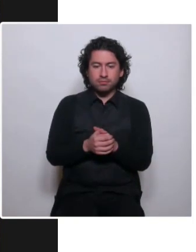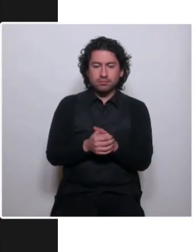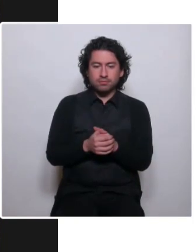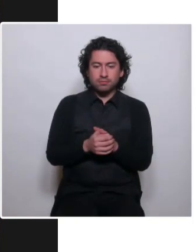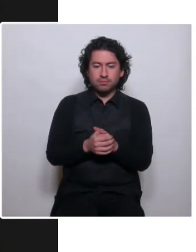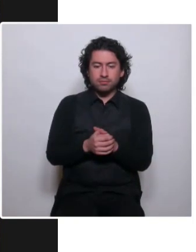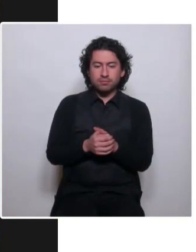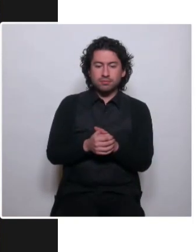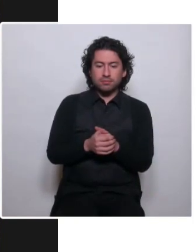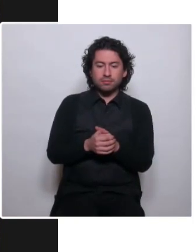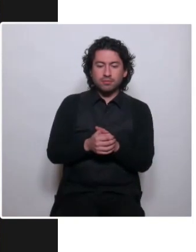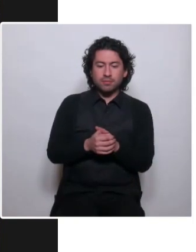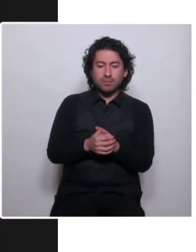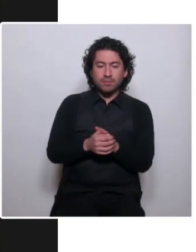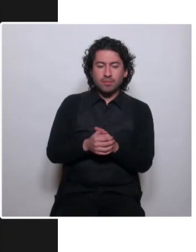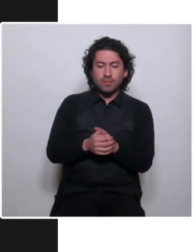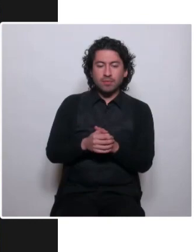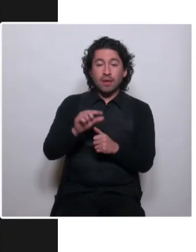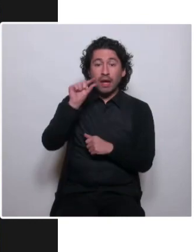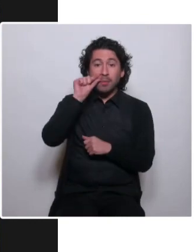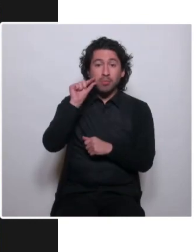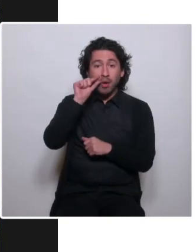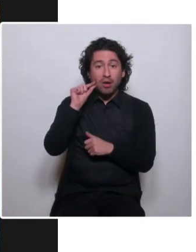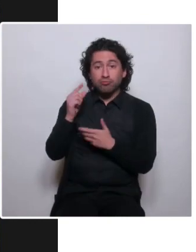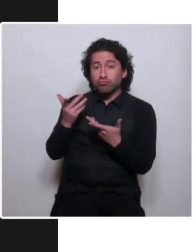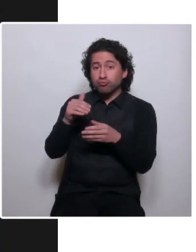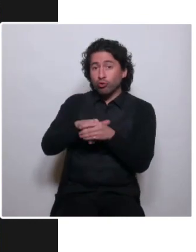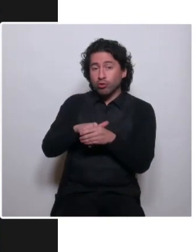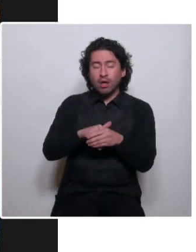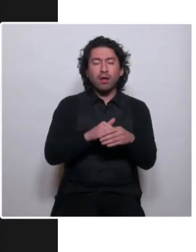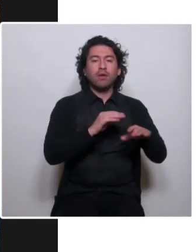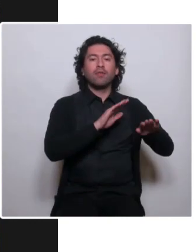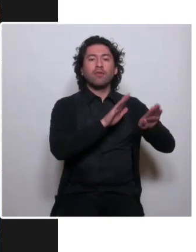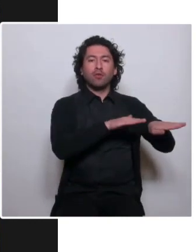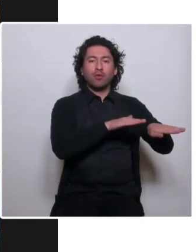Gaspar Domínguez, ¿cómo vota? A favor.